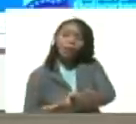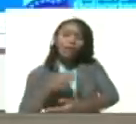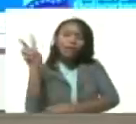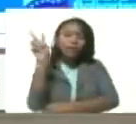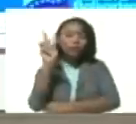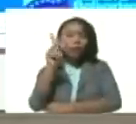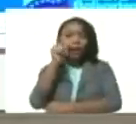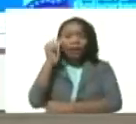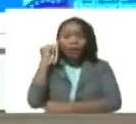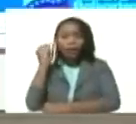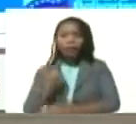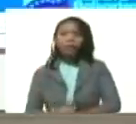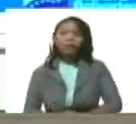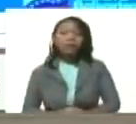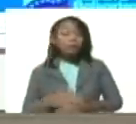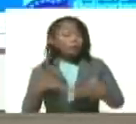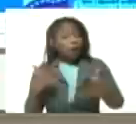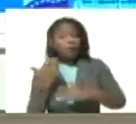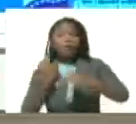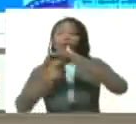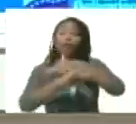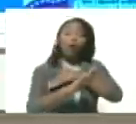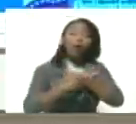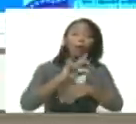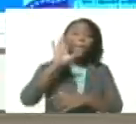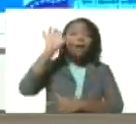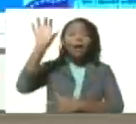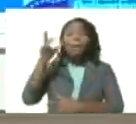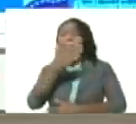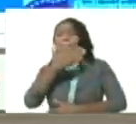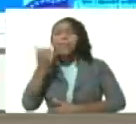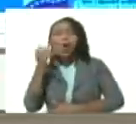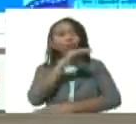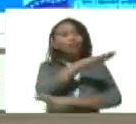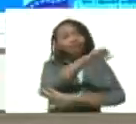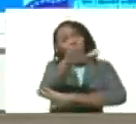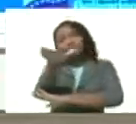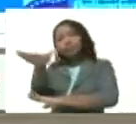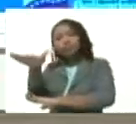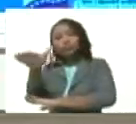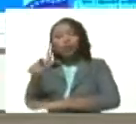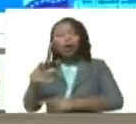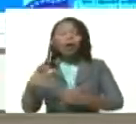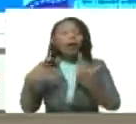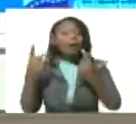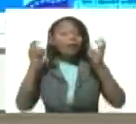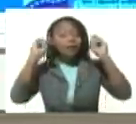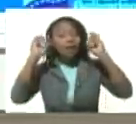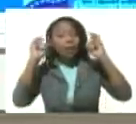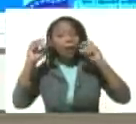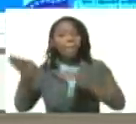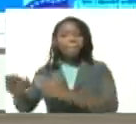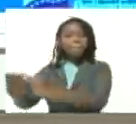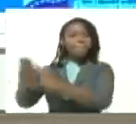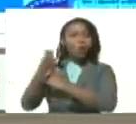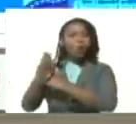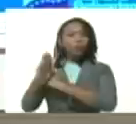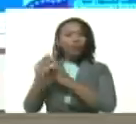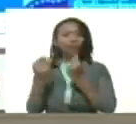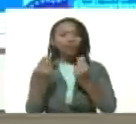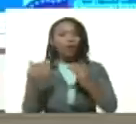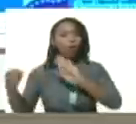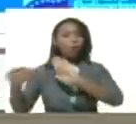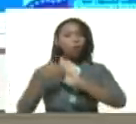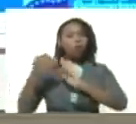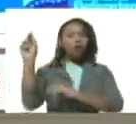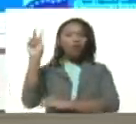las venezolanas que salieron del país en búsqueda de un mejor horizonte, producto del bloqueo económico contra nuestra